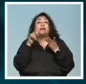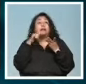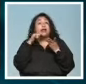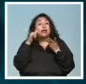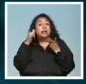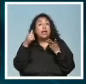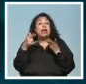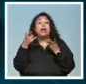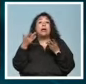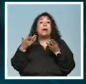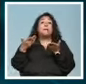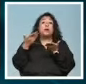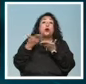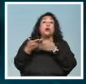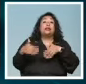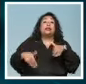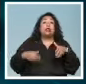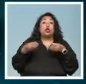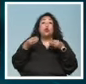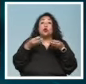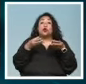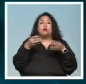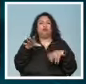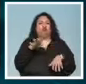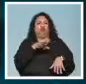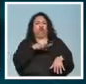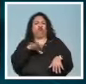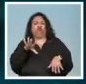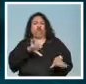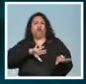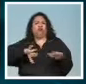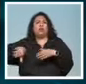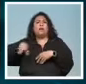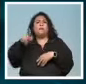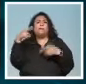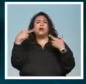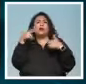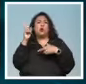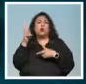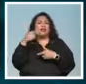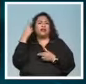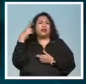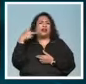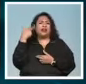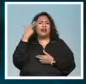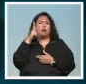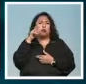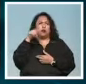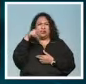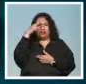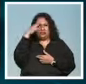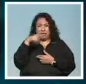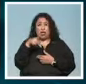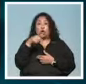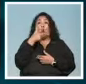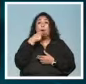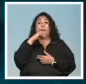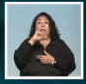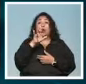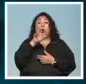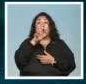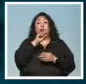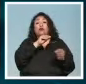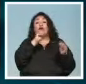italiana con su propuesta teatral. Al ser rechazado como profesor en la Universidad Real y Pontificia en México, Juan Ruiz de Alarcón